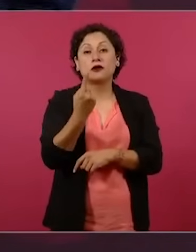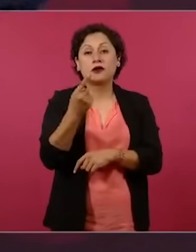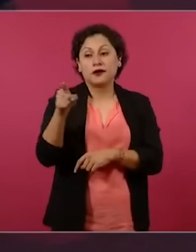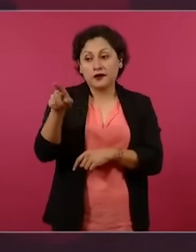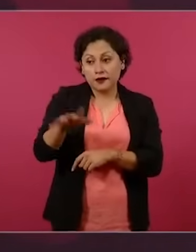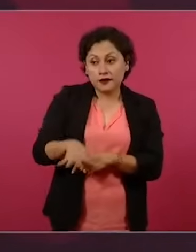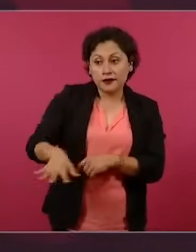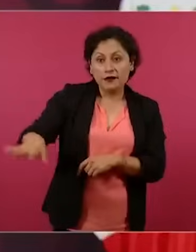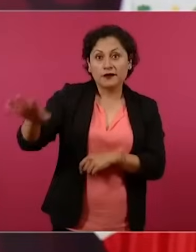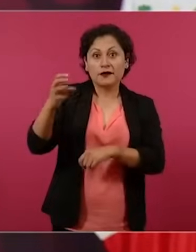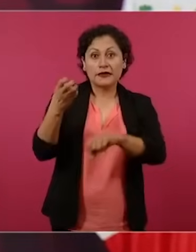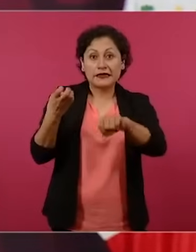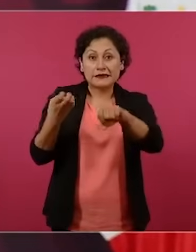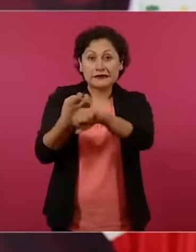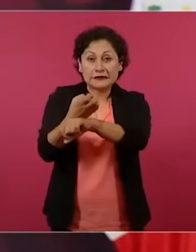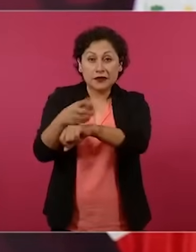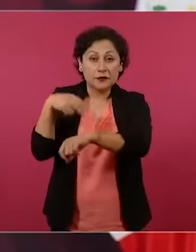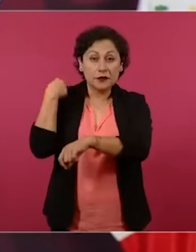el Universal